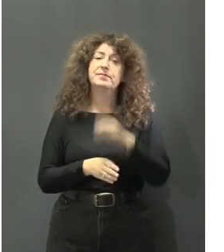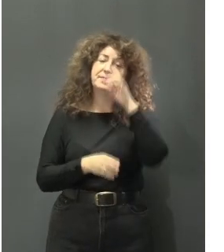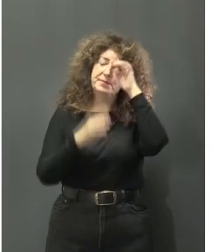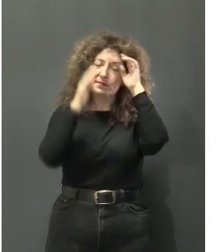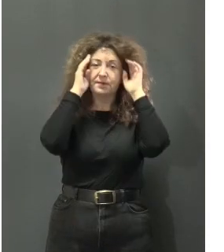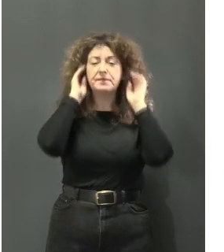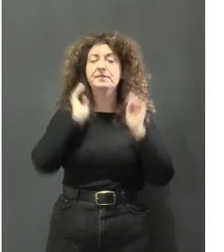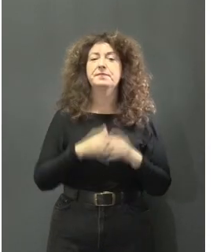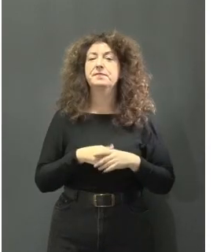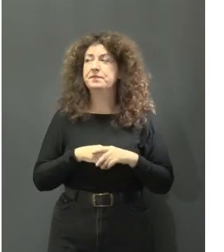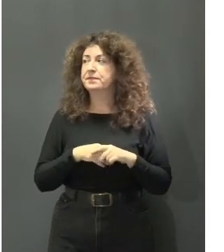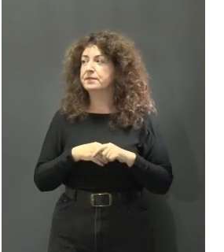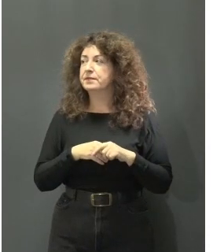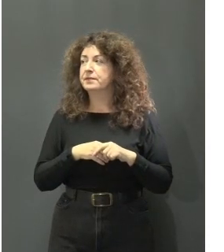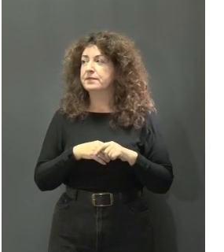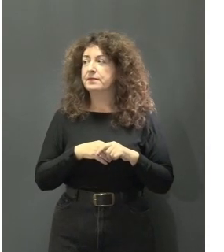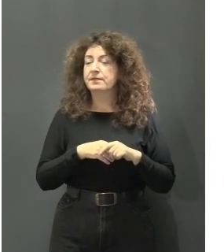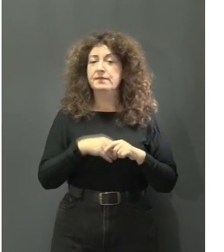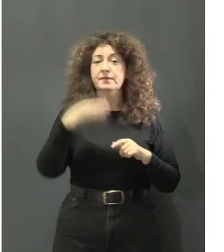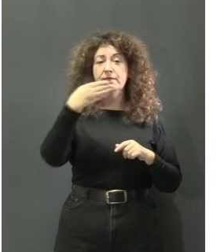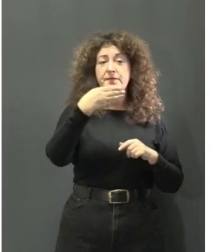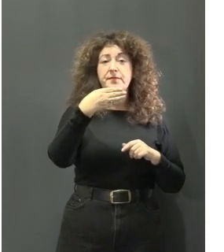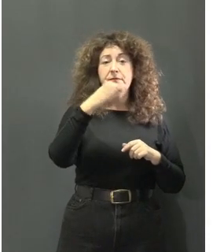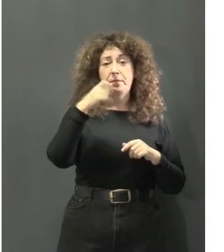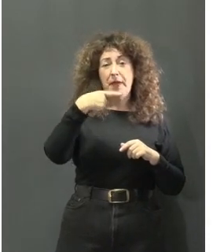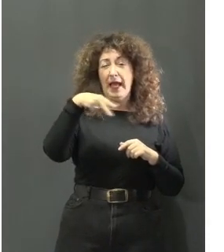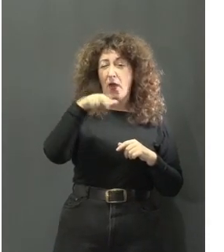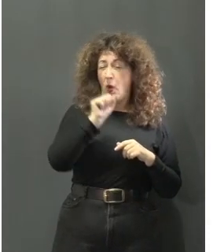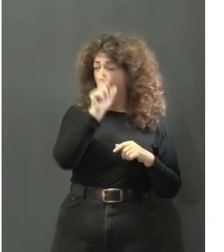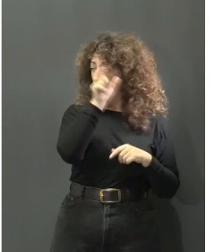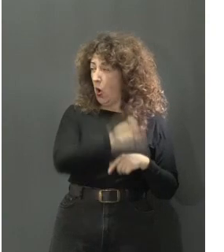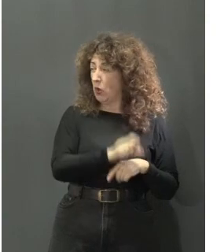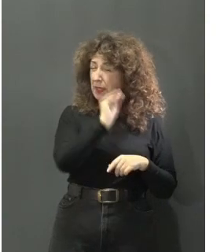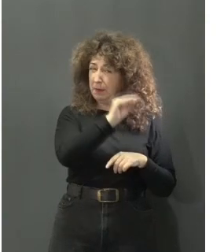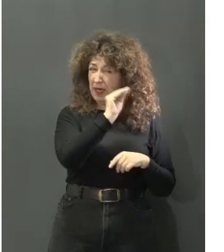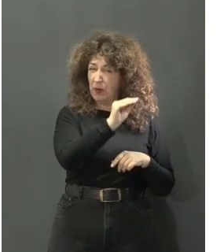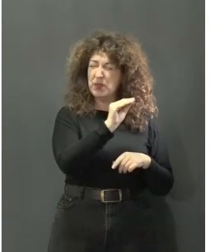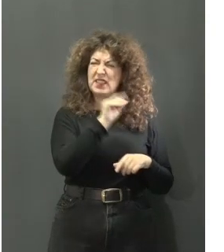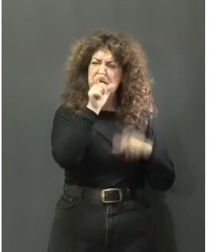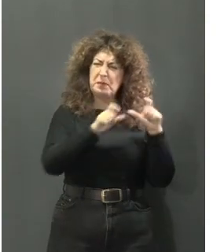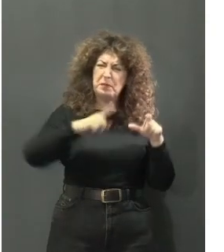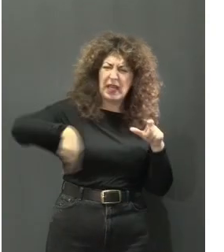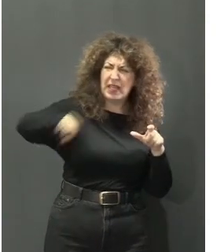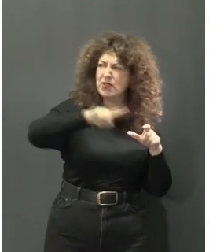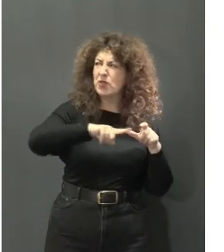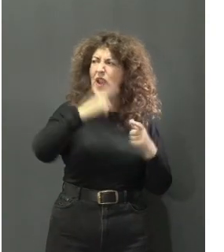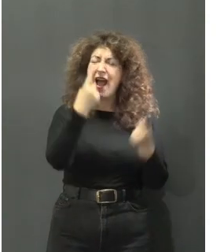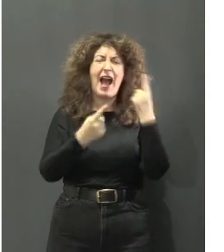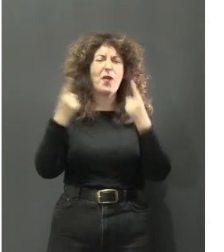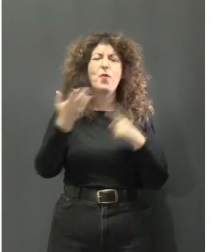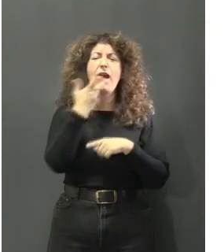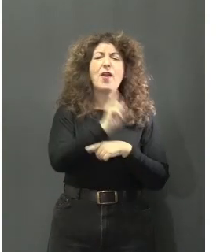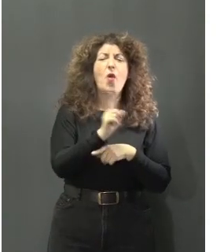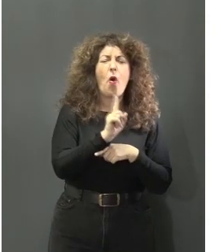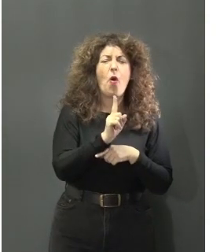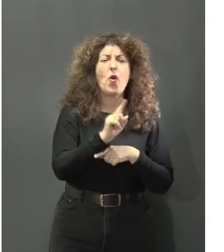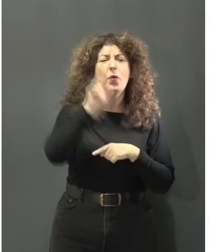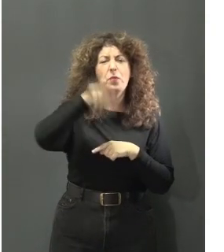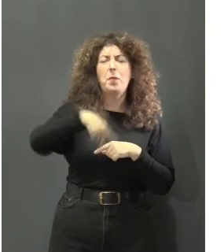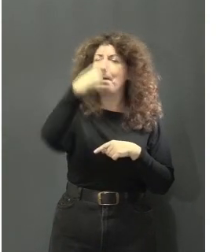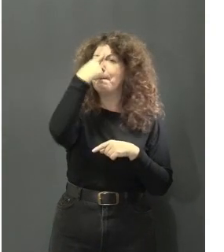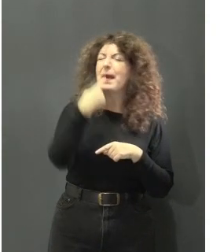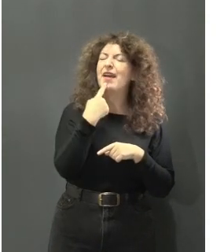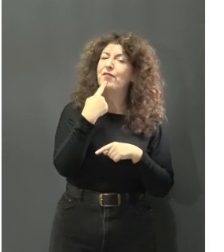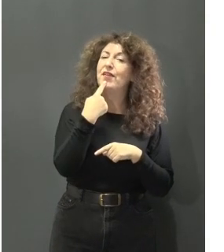CREER. Begoña, para las personas que a lo mejor no conocen cuál es el perfil de